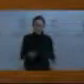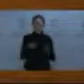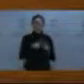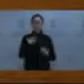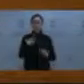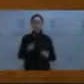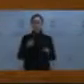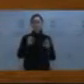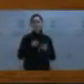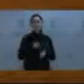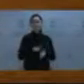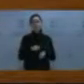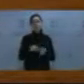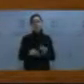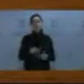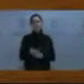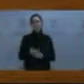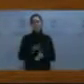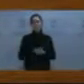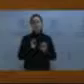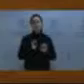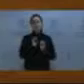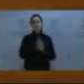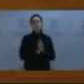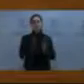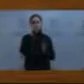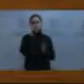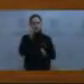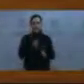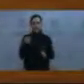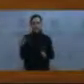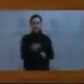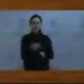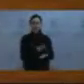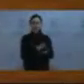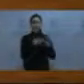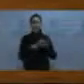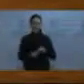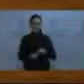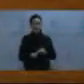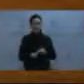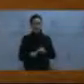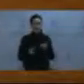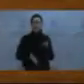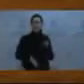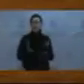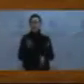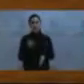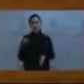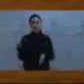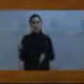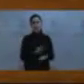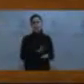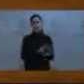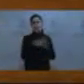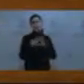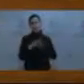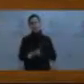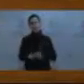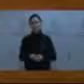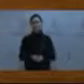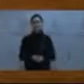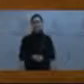hace que los mecanismos sean una realidad que hay que ir adaptando y los tratamientos también son una realidad que hay que ir